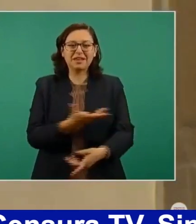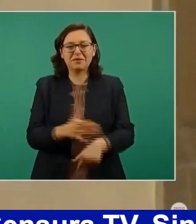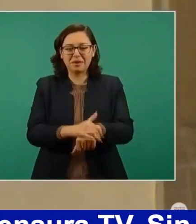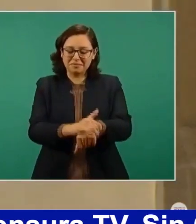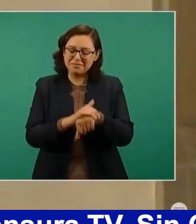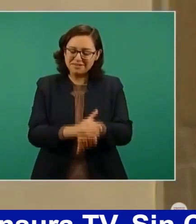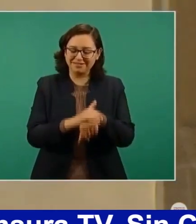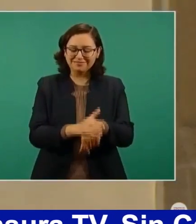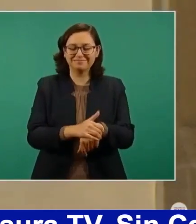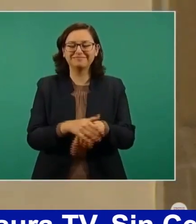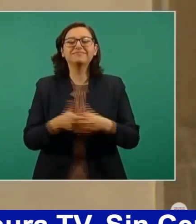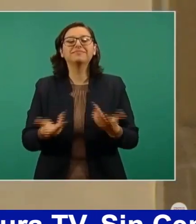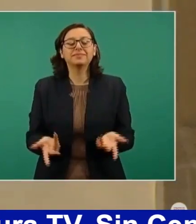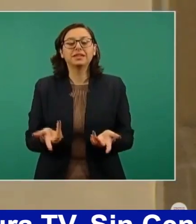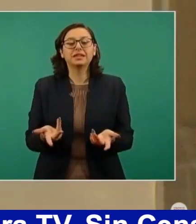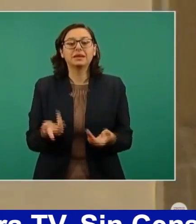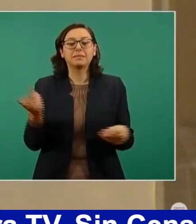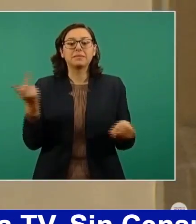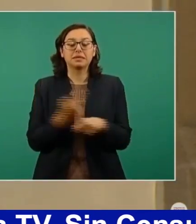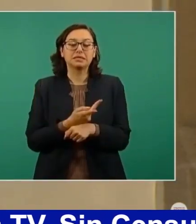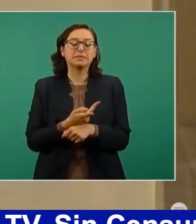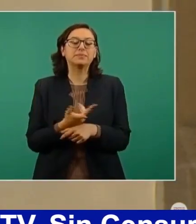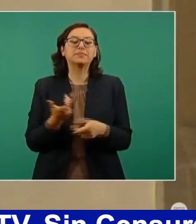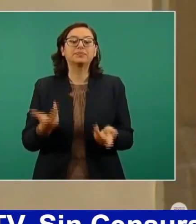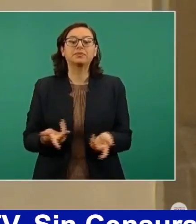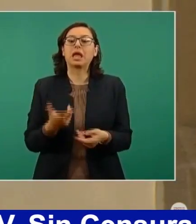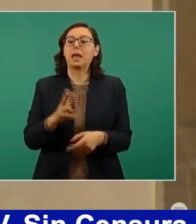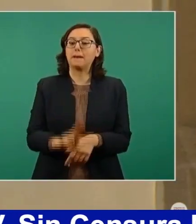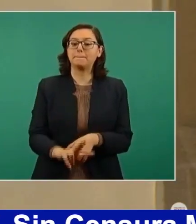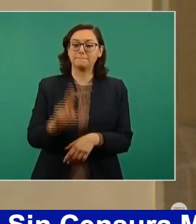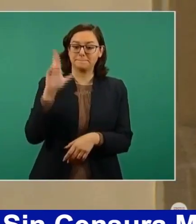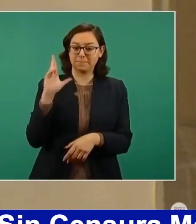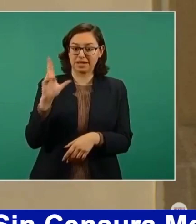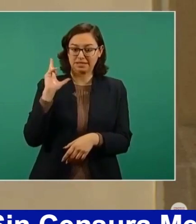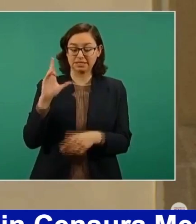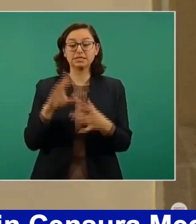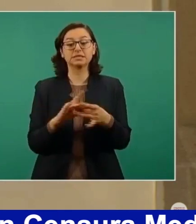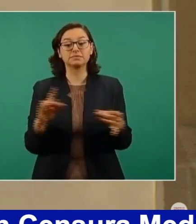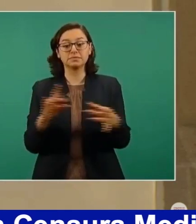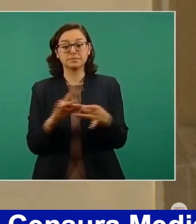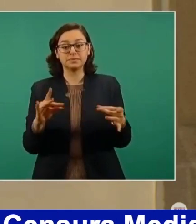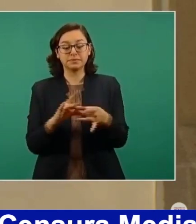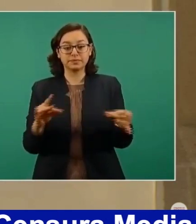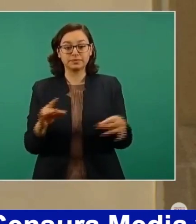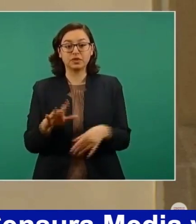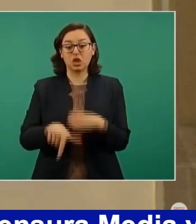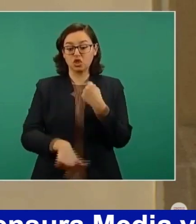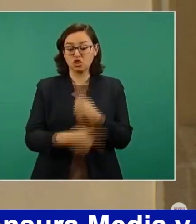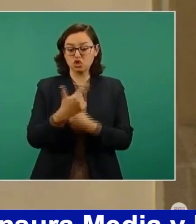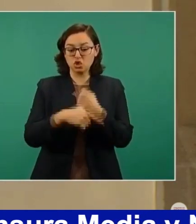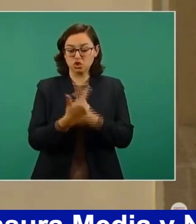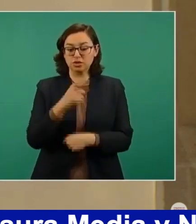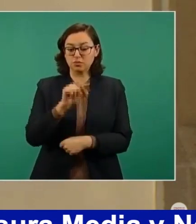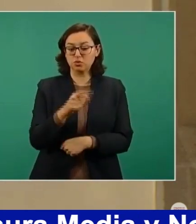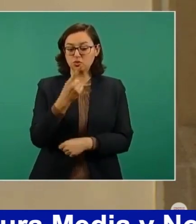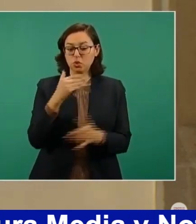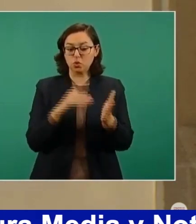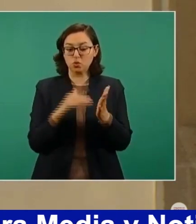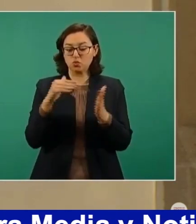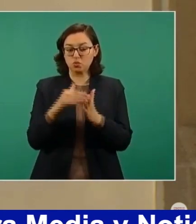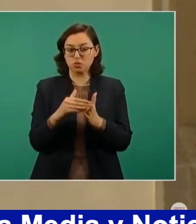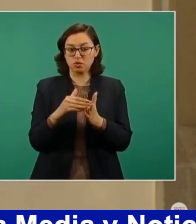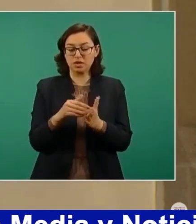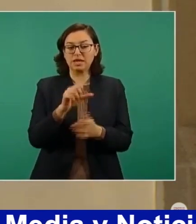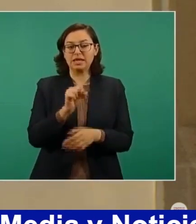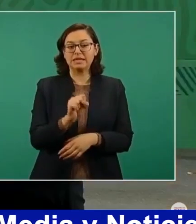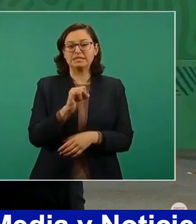México. Y en síntesis, ¿en dónde estamos? Yo les decía el martes que tenemos 12.1 millones de dosis de